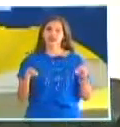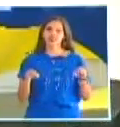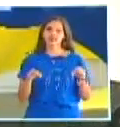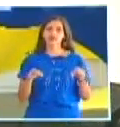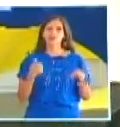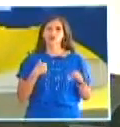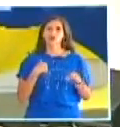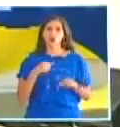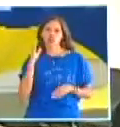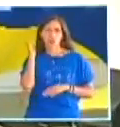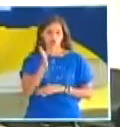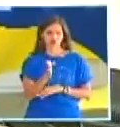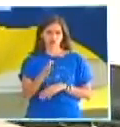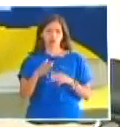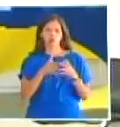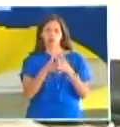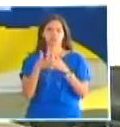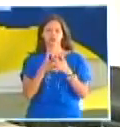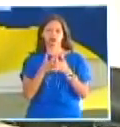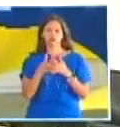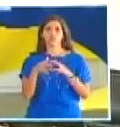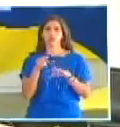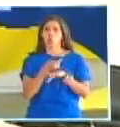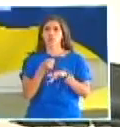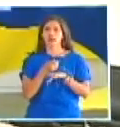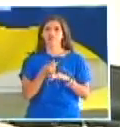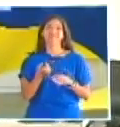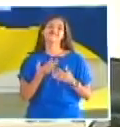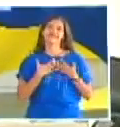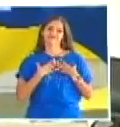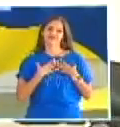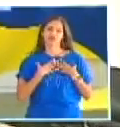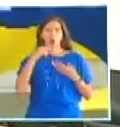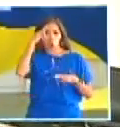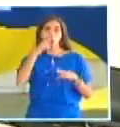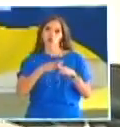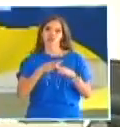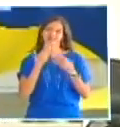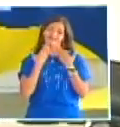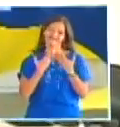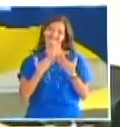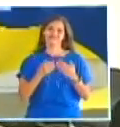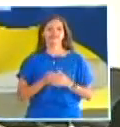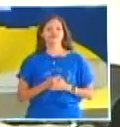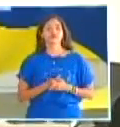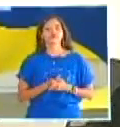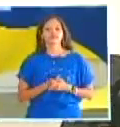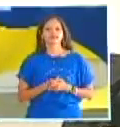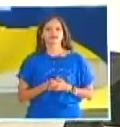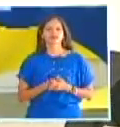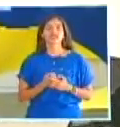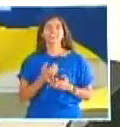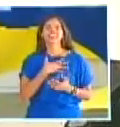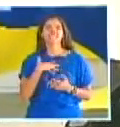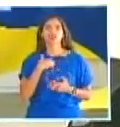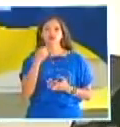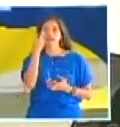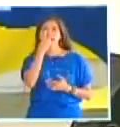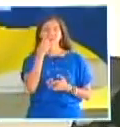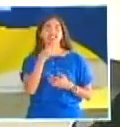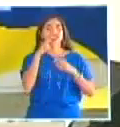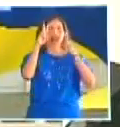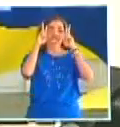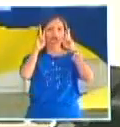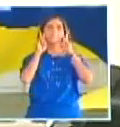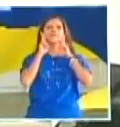sido sancionado por el imperialismo norteamericano. Honor que me hace. Y quiero, con la mirada limpia, limpia